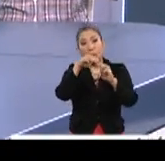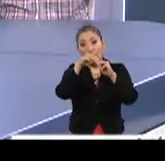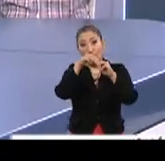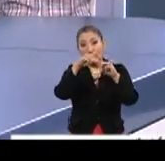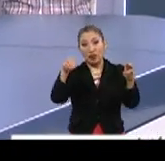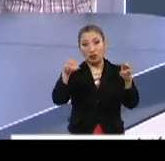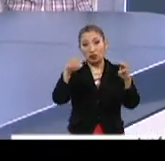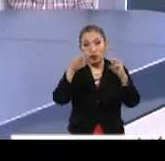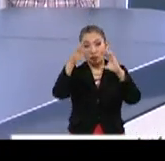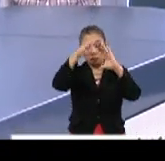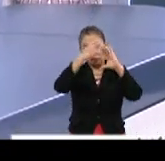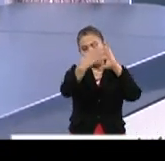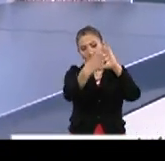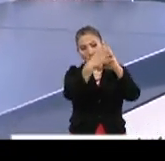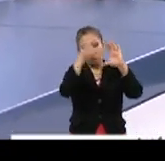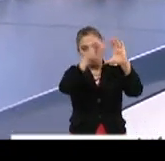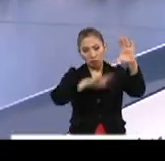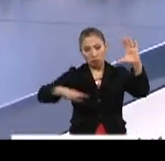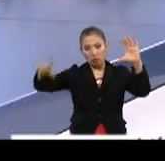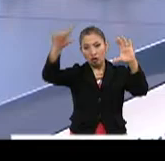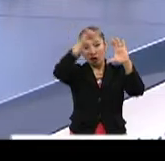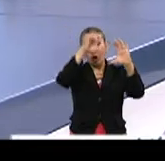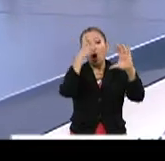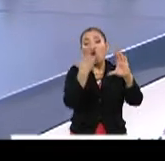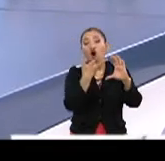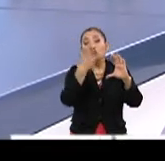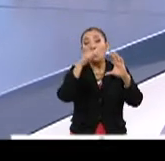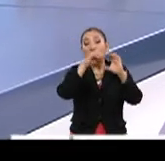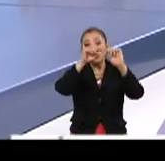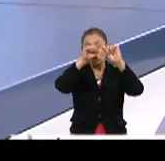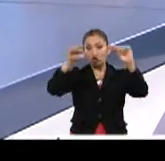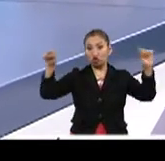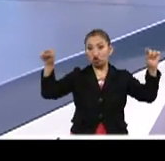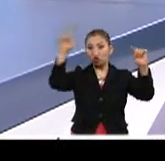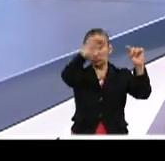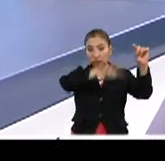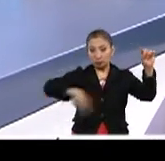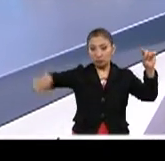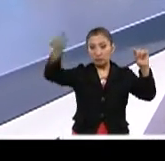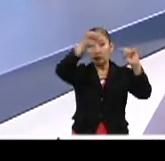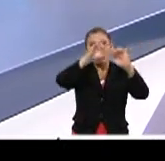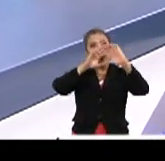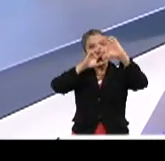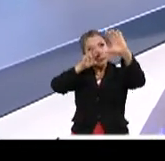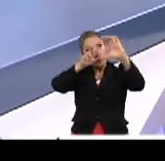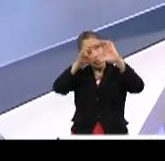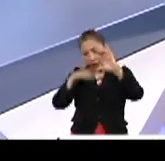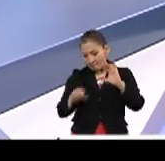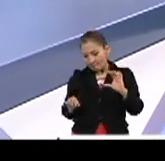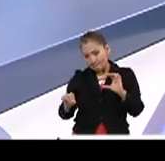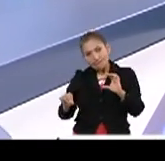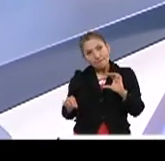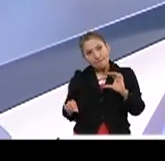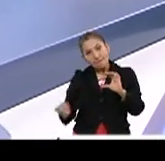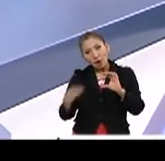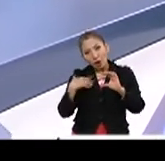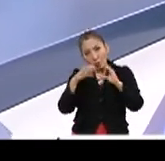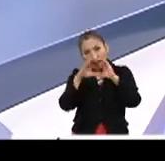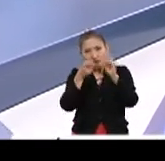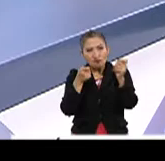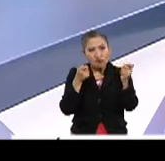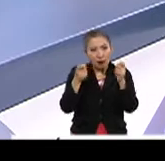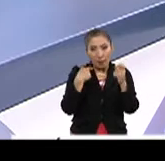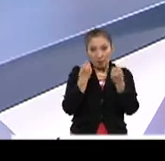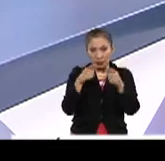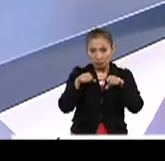metros, bueno, que el espejo primario mide más de 8 metros de diámetro o 8 metros de diámetro, y se pueden configurar se pueden operar de